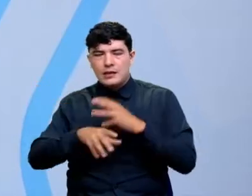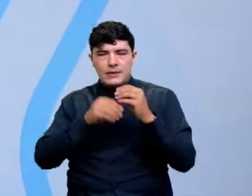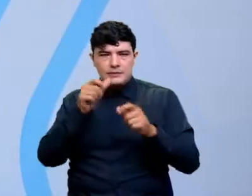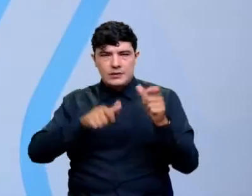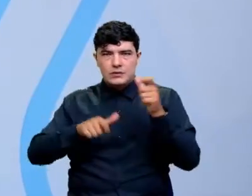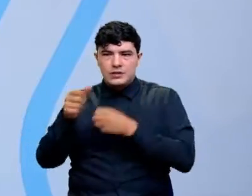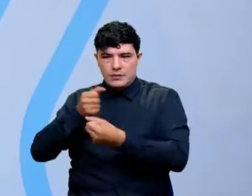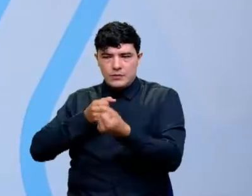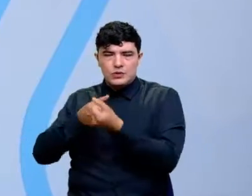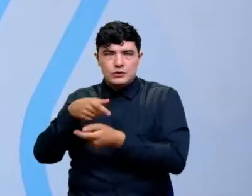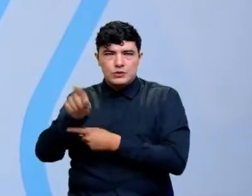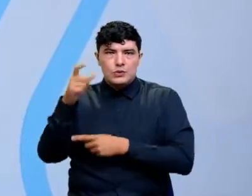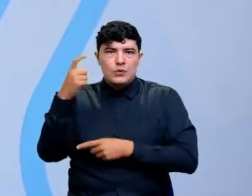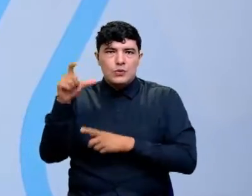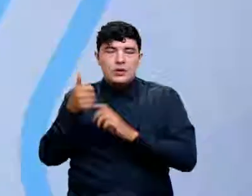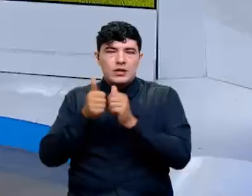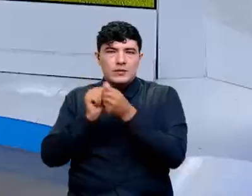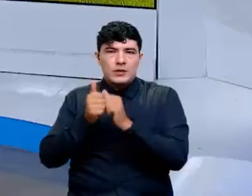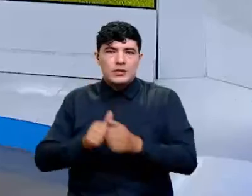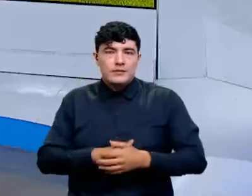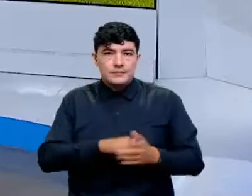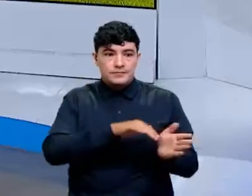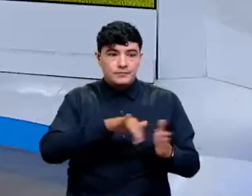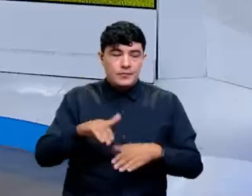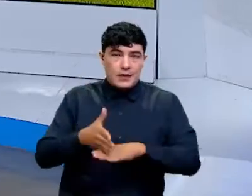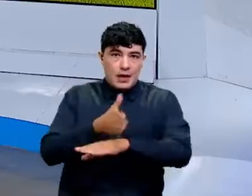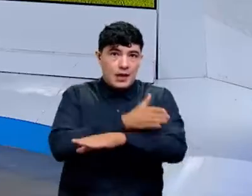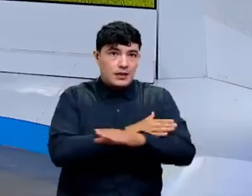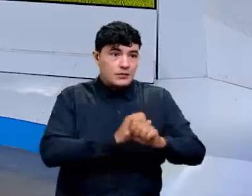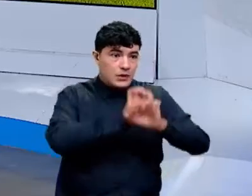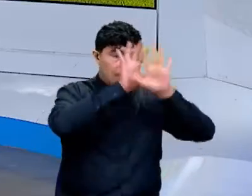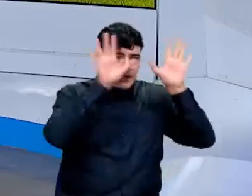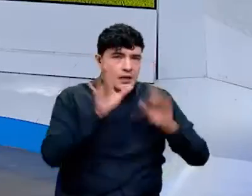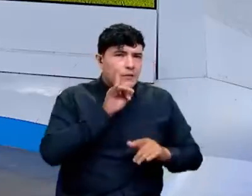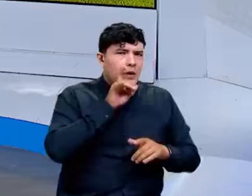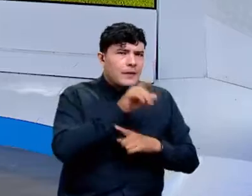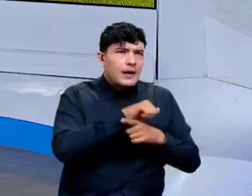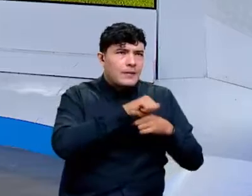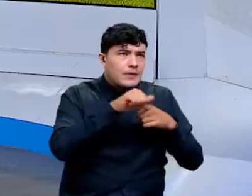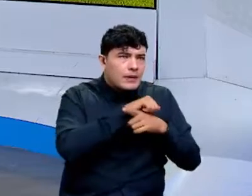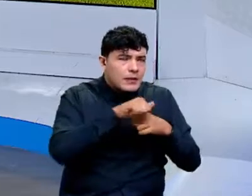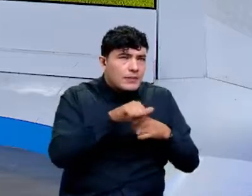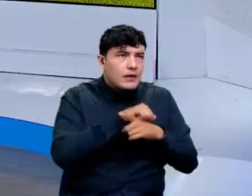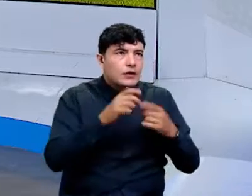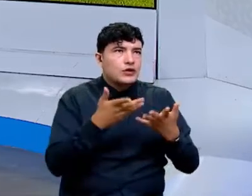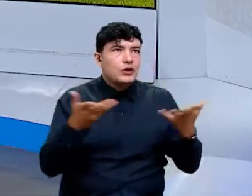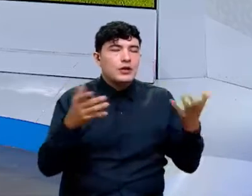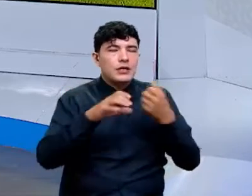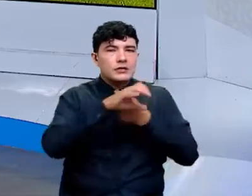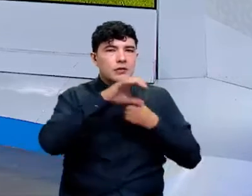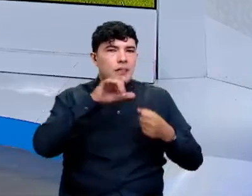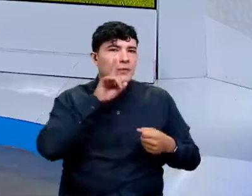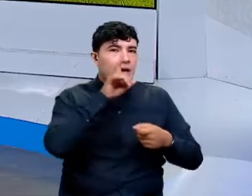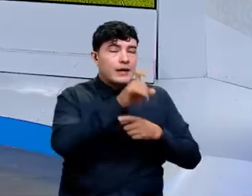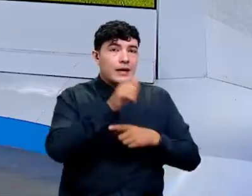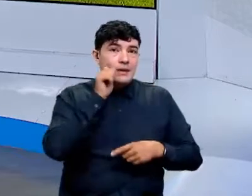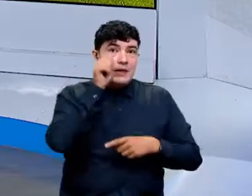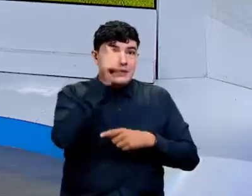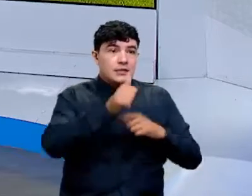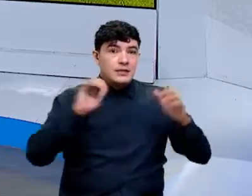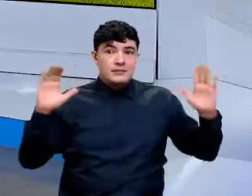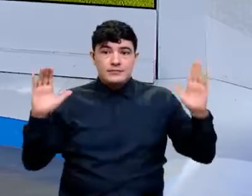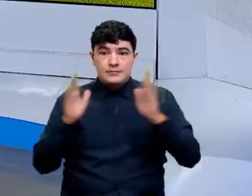en otras noticias atlético bucaramanga entrenó esta mañana lo hizo en el estadio departamental alfonso lópez de la ciudad bonita donde mañana recibirá a